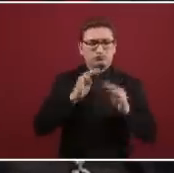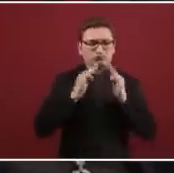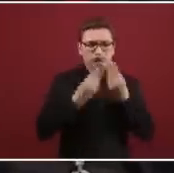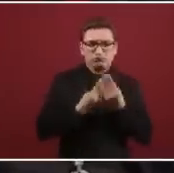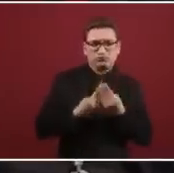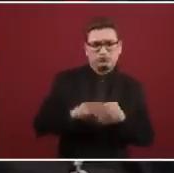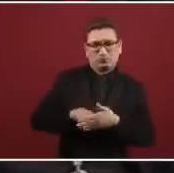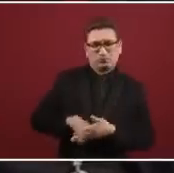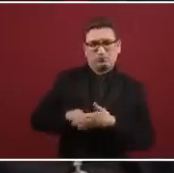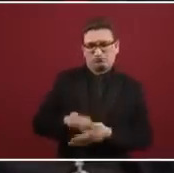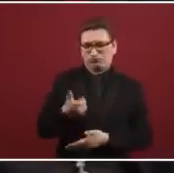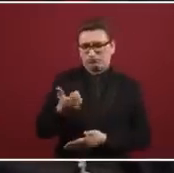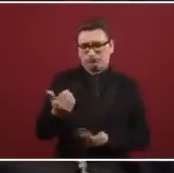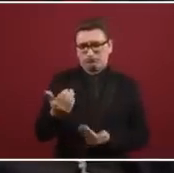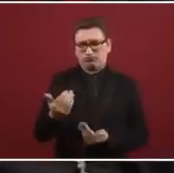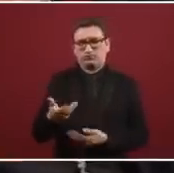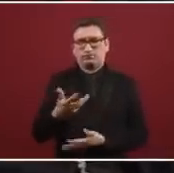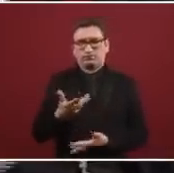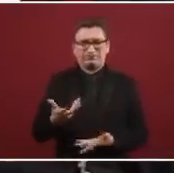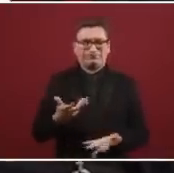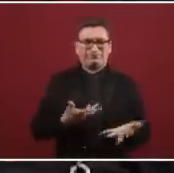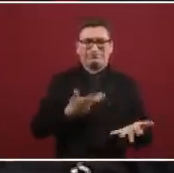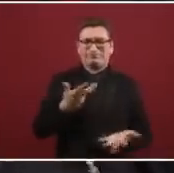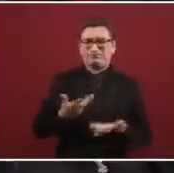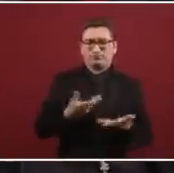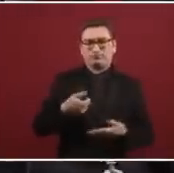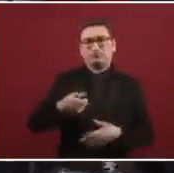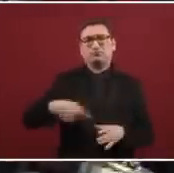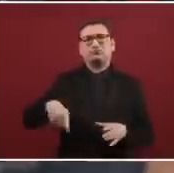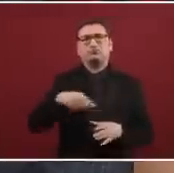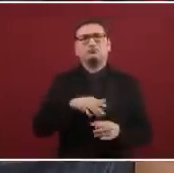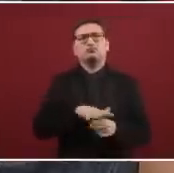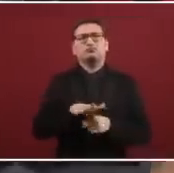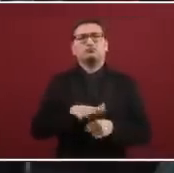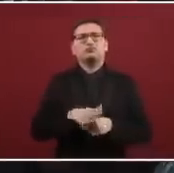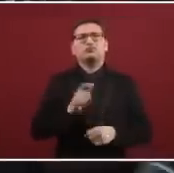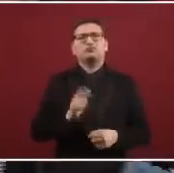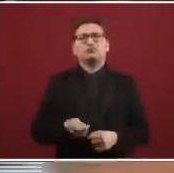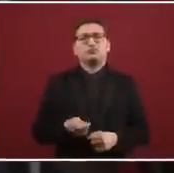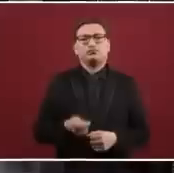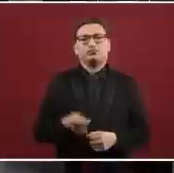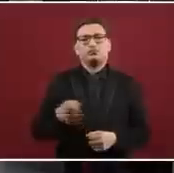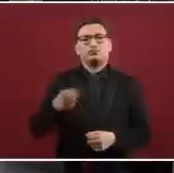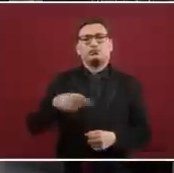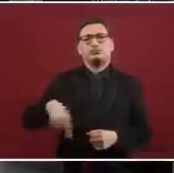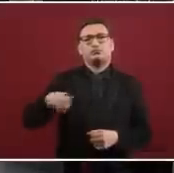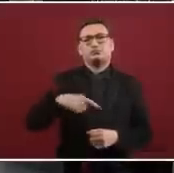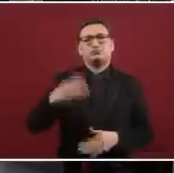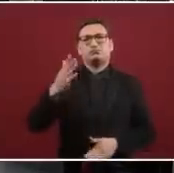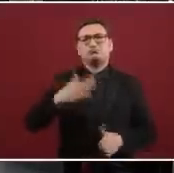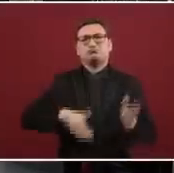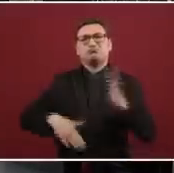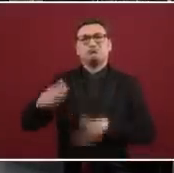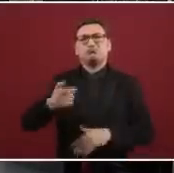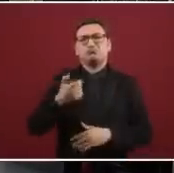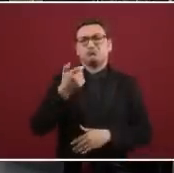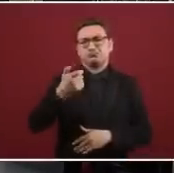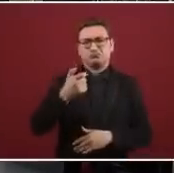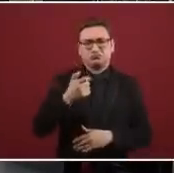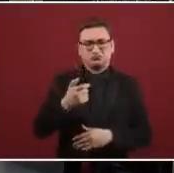están extorsionando. Su único delito es ser exitosos, ¿no? Y